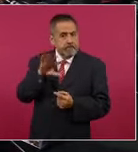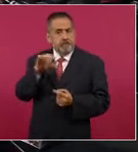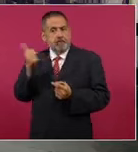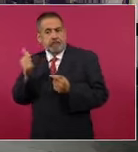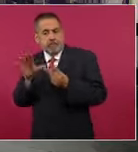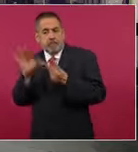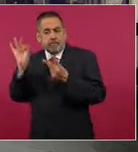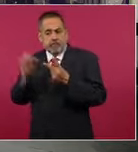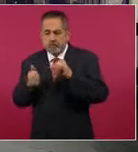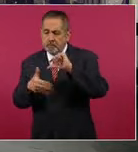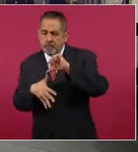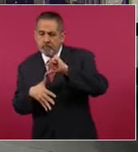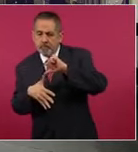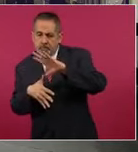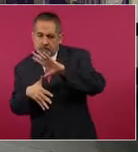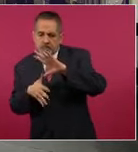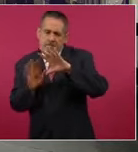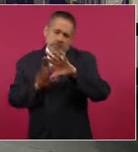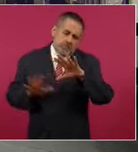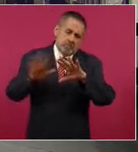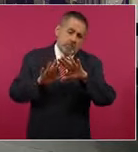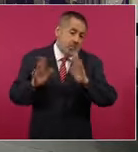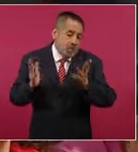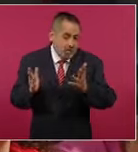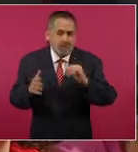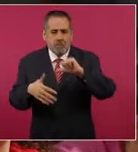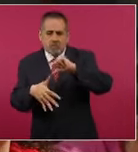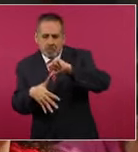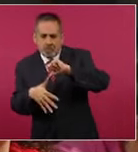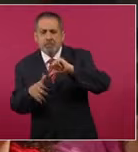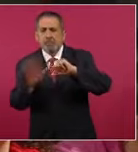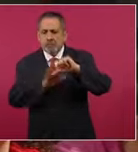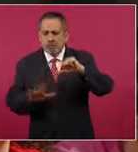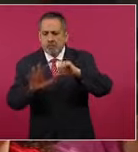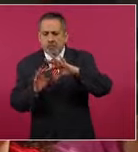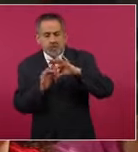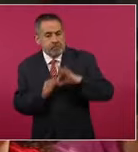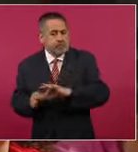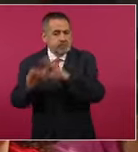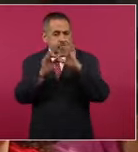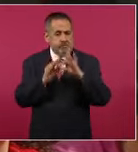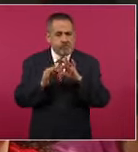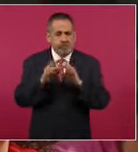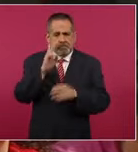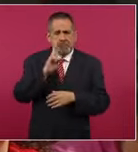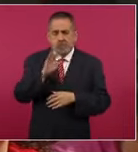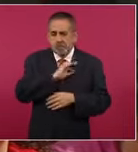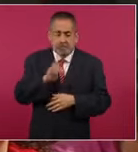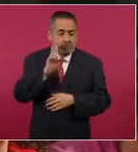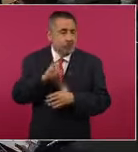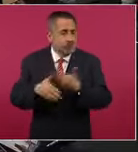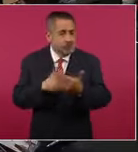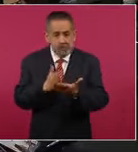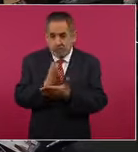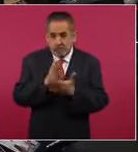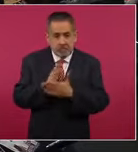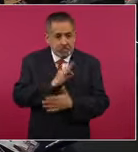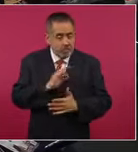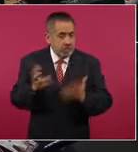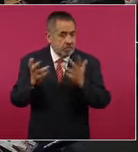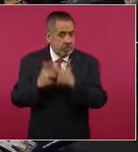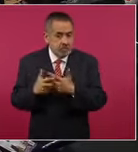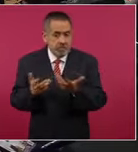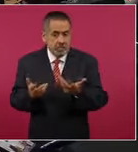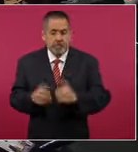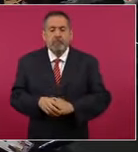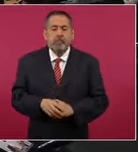de que América, o por lo menos América Latina, se integre, pues podría tener viabilidad. Bueno, yo creo